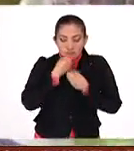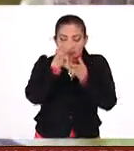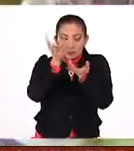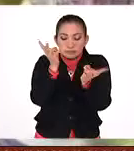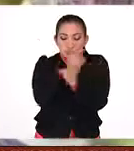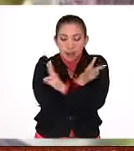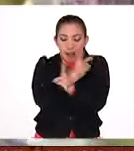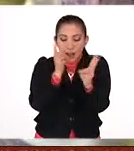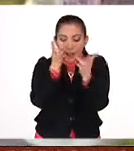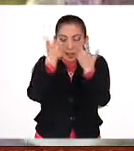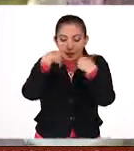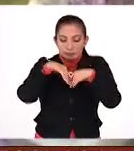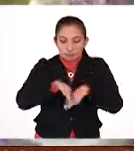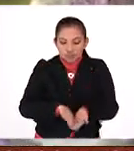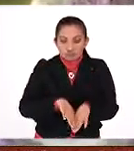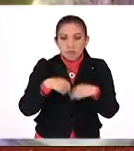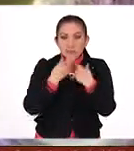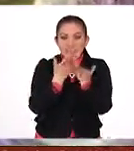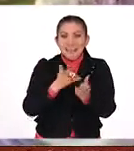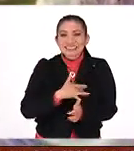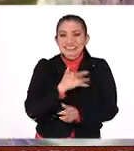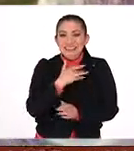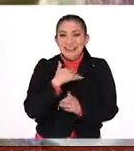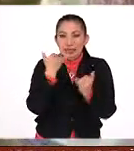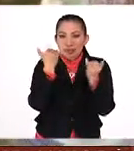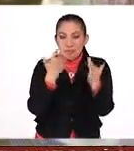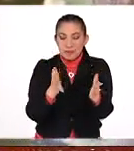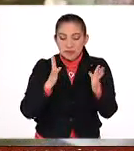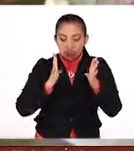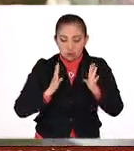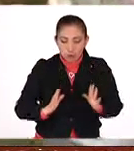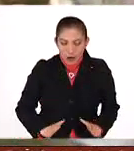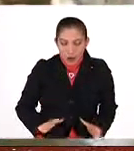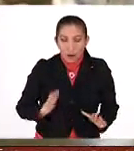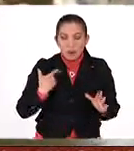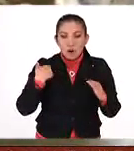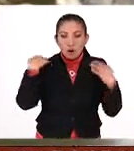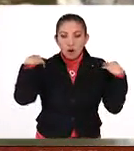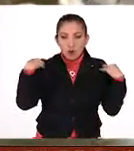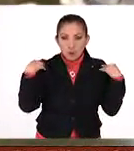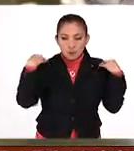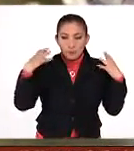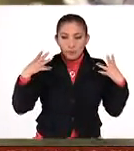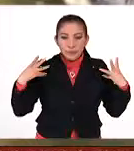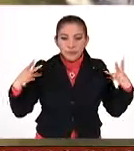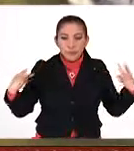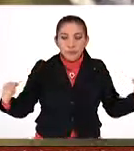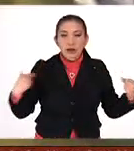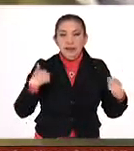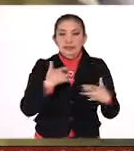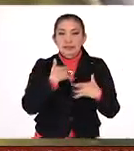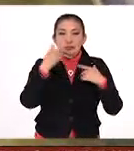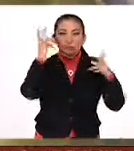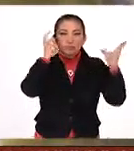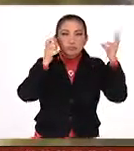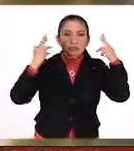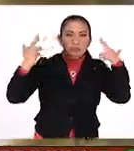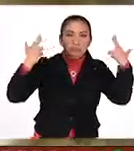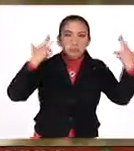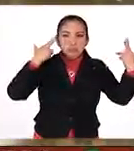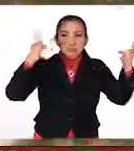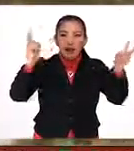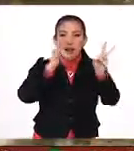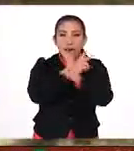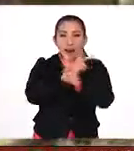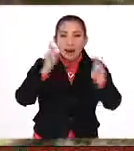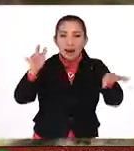aire por las fosas nasales siente el peso de tu cuerpo relaja los hombros siente la sensación de los sonidos el